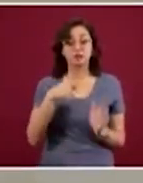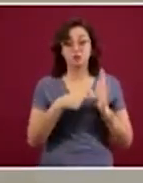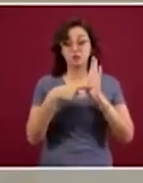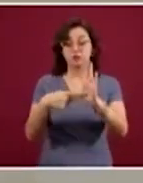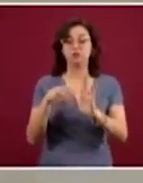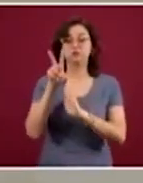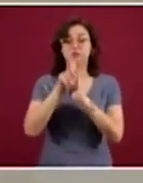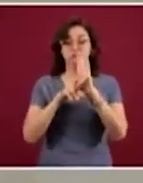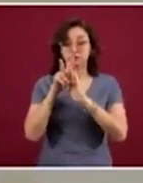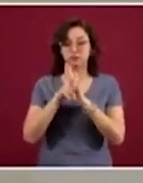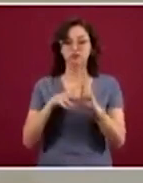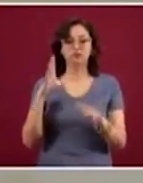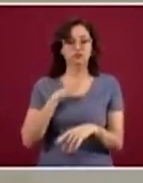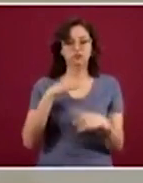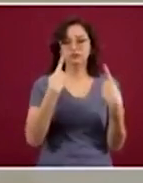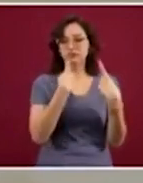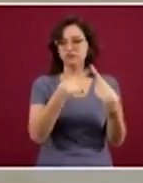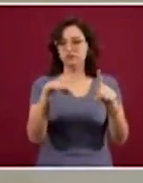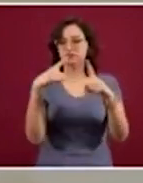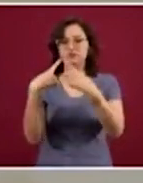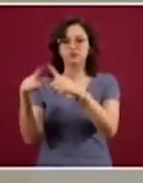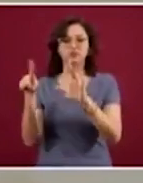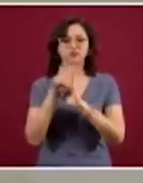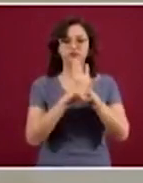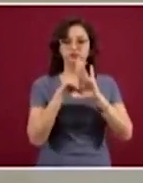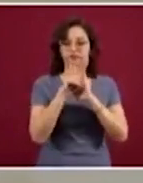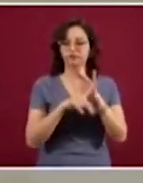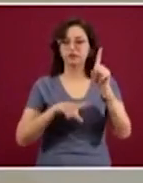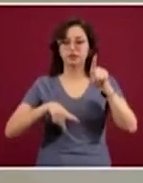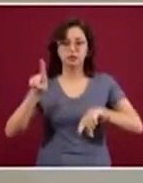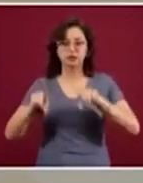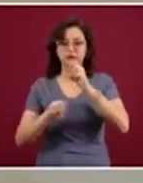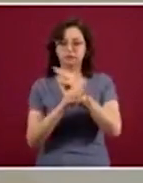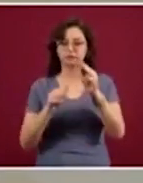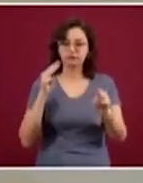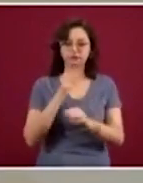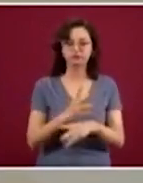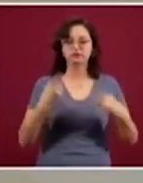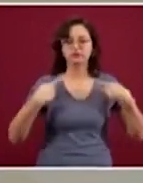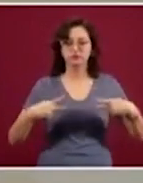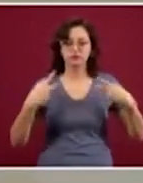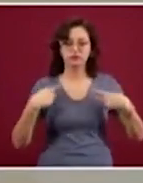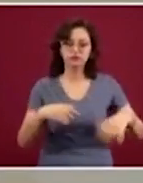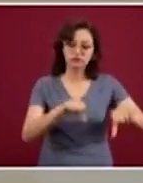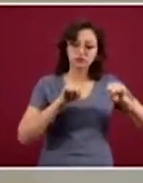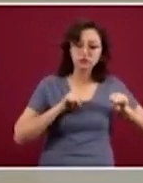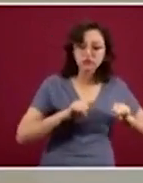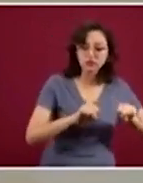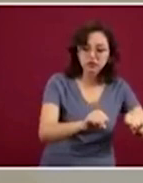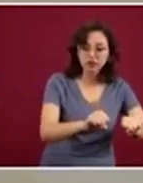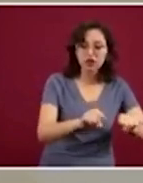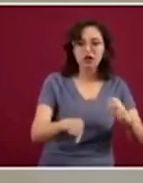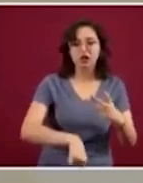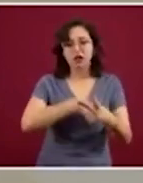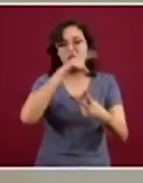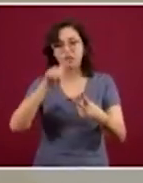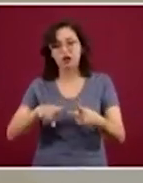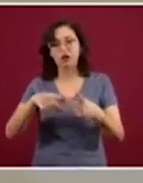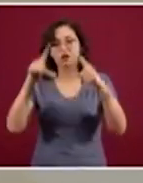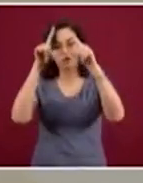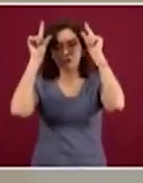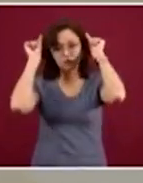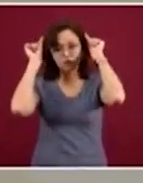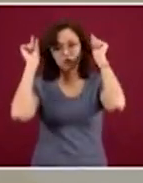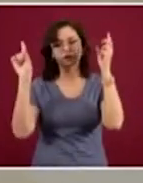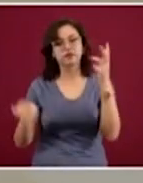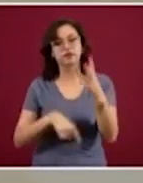hicimos distintos vídeos para diferentes categorías desde los camilleros el personal de enfermería